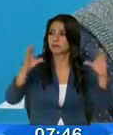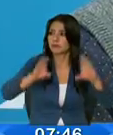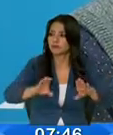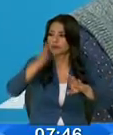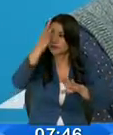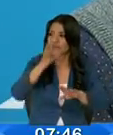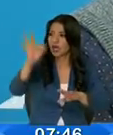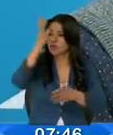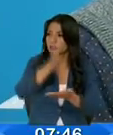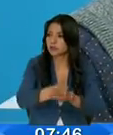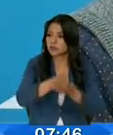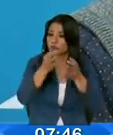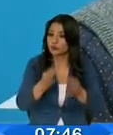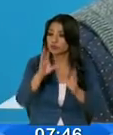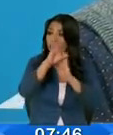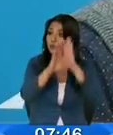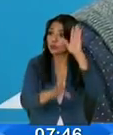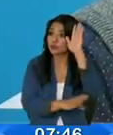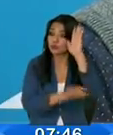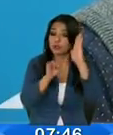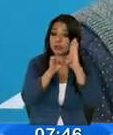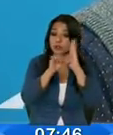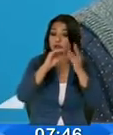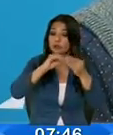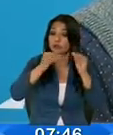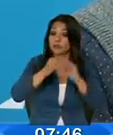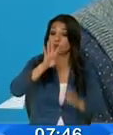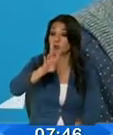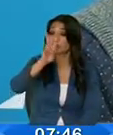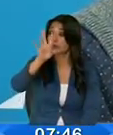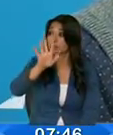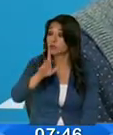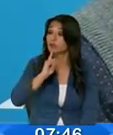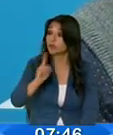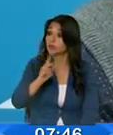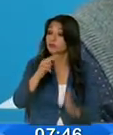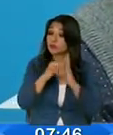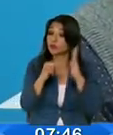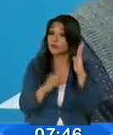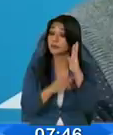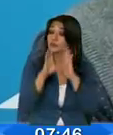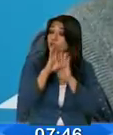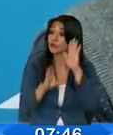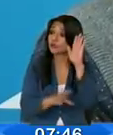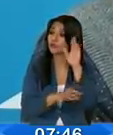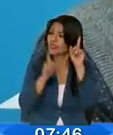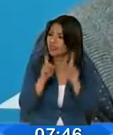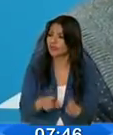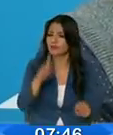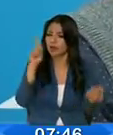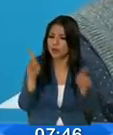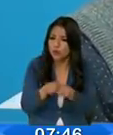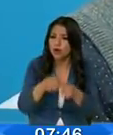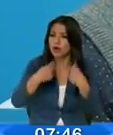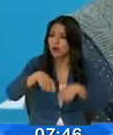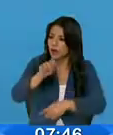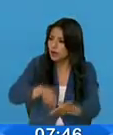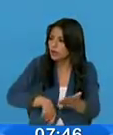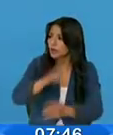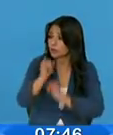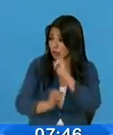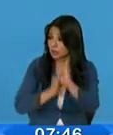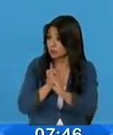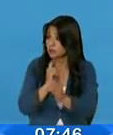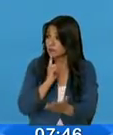Francia, cuando la Constitución, artículo 425, habla de la jerarquía de las normas, Constitución, tratados, convenios internacionales.